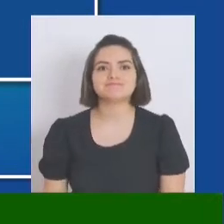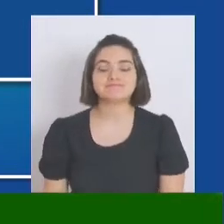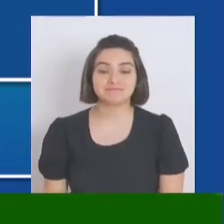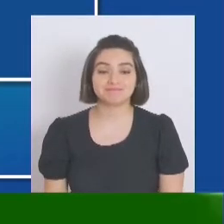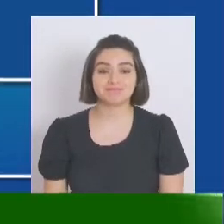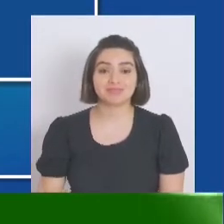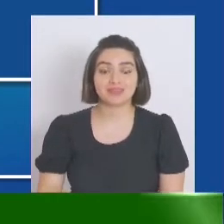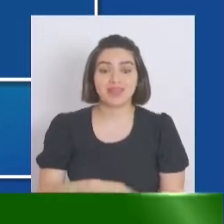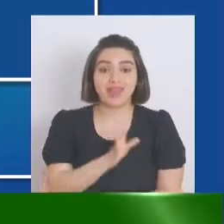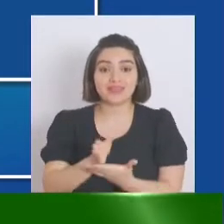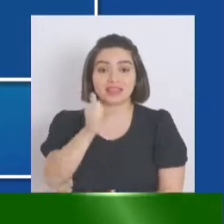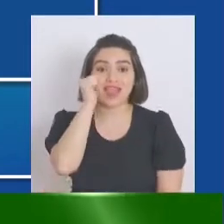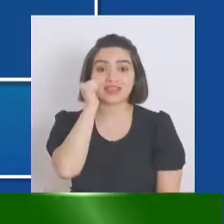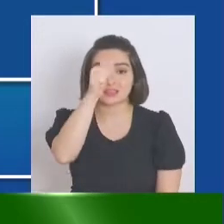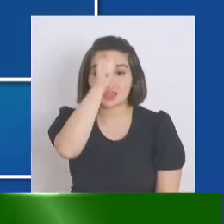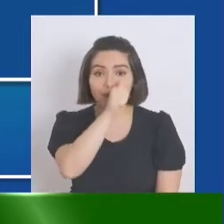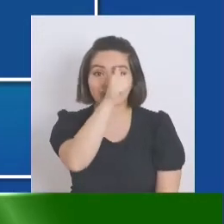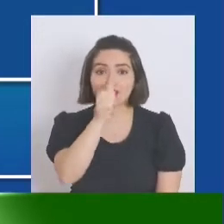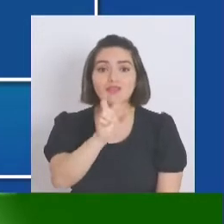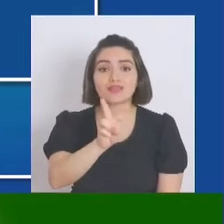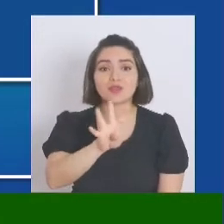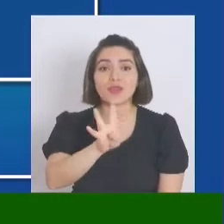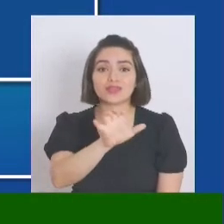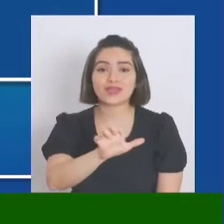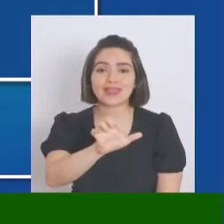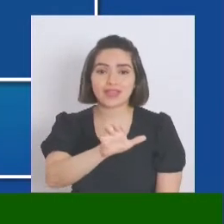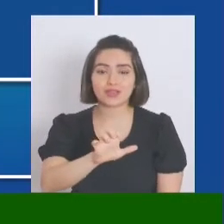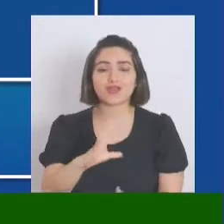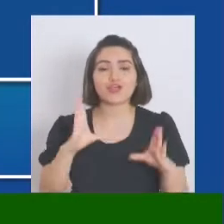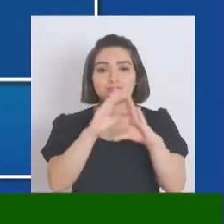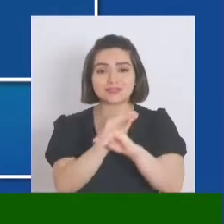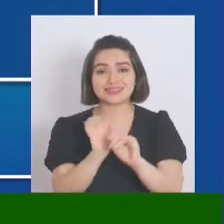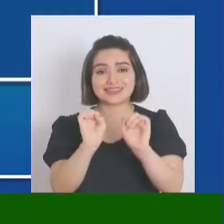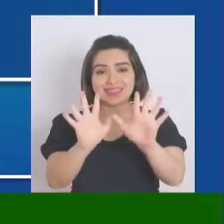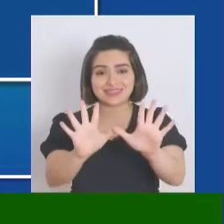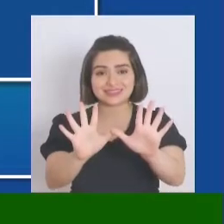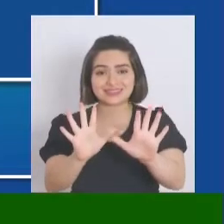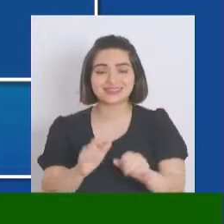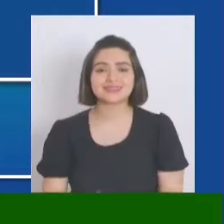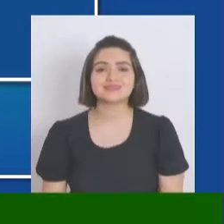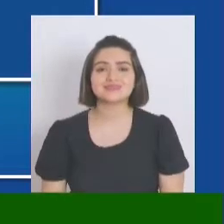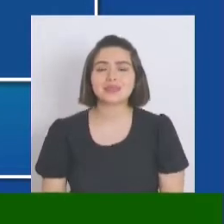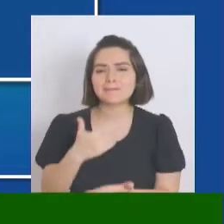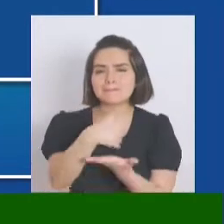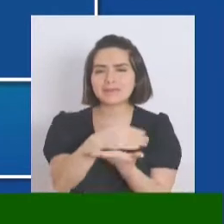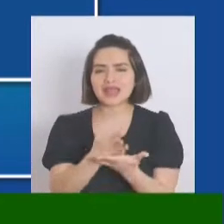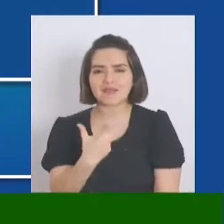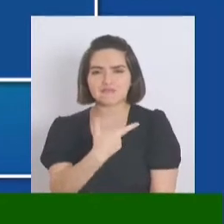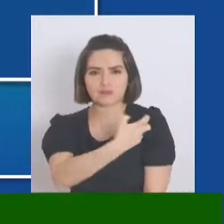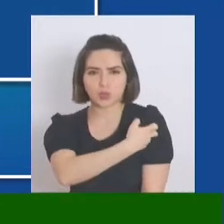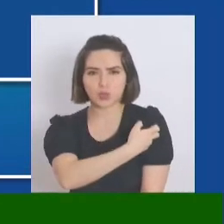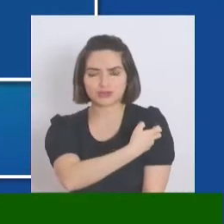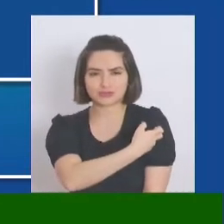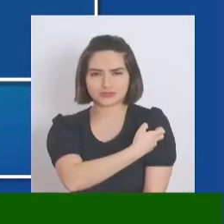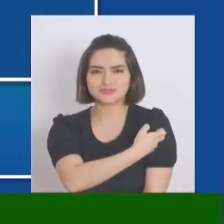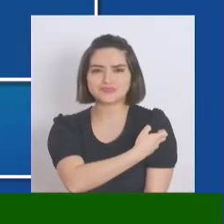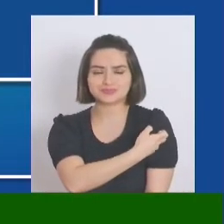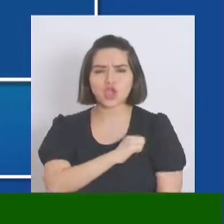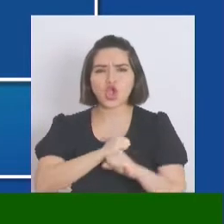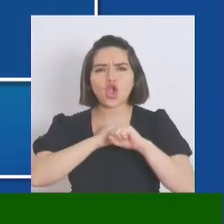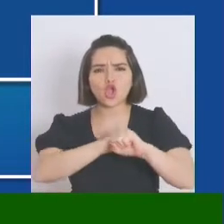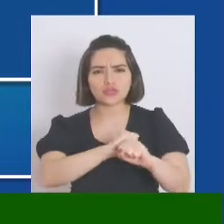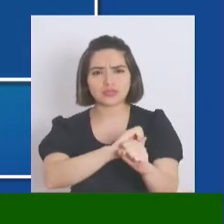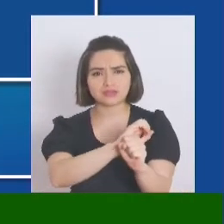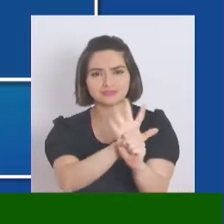Hasta ayer domingo, 24 de enero a las 22 horas, nuestro plan de vacunación contra el